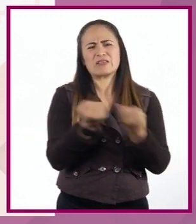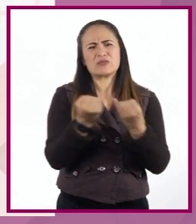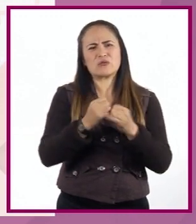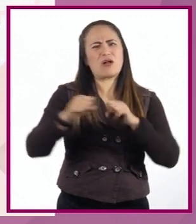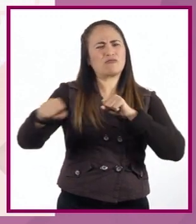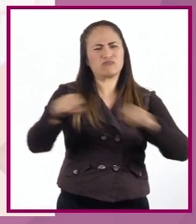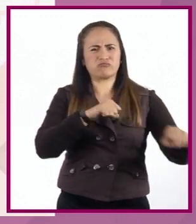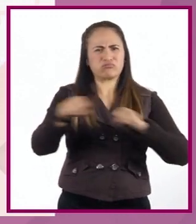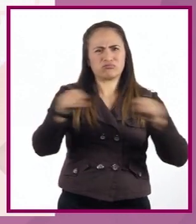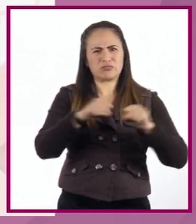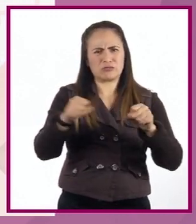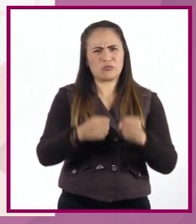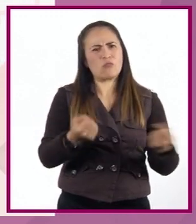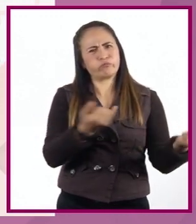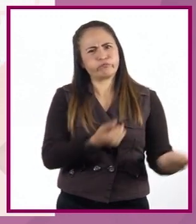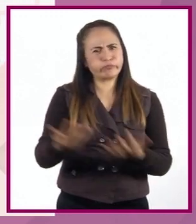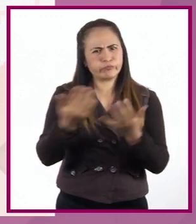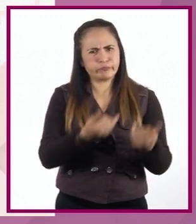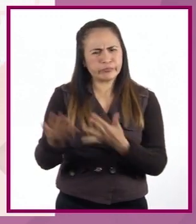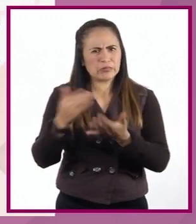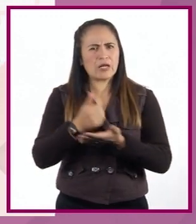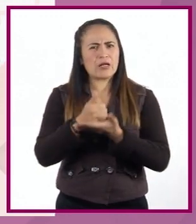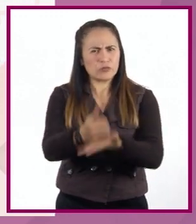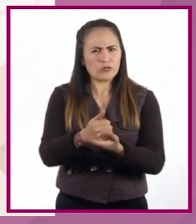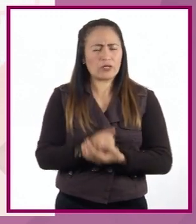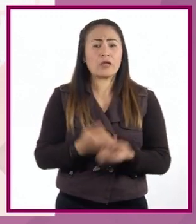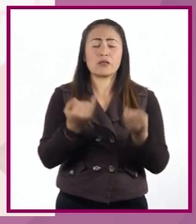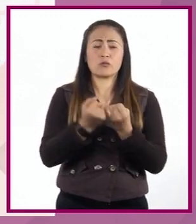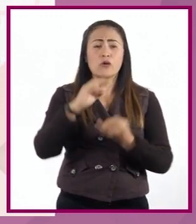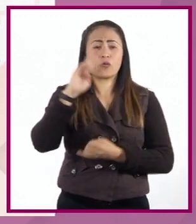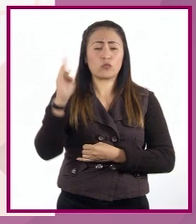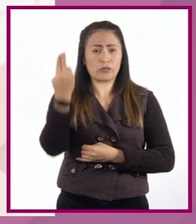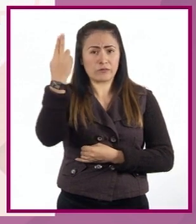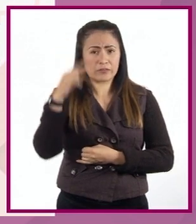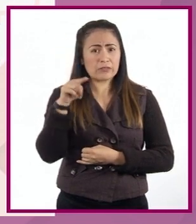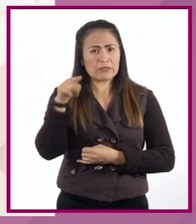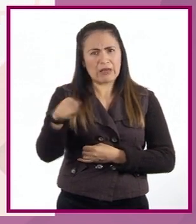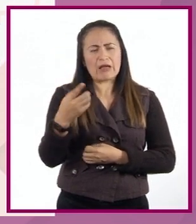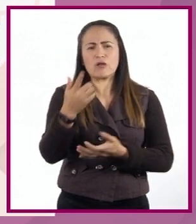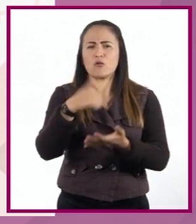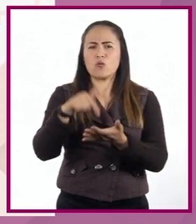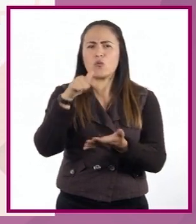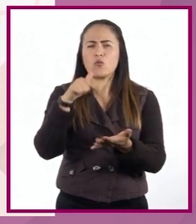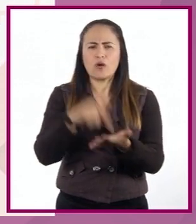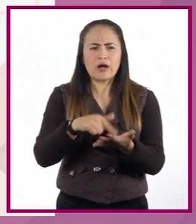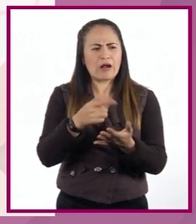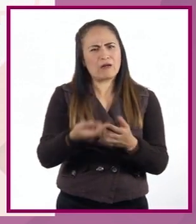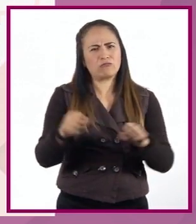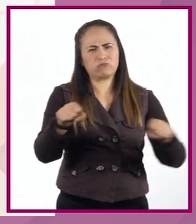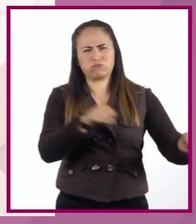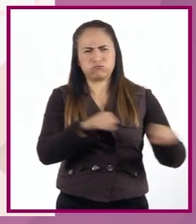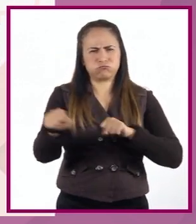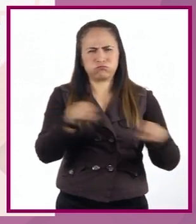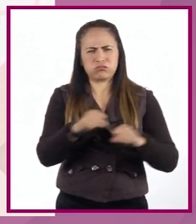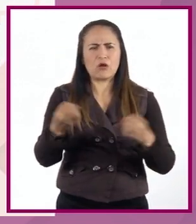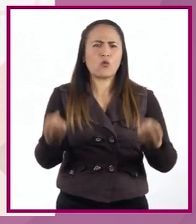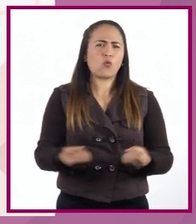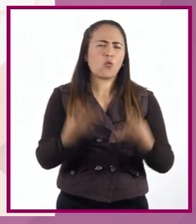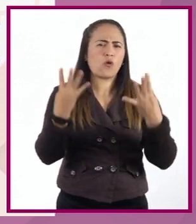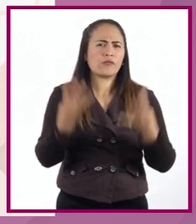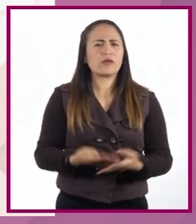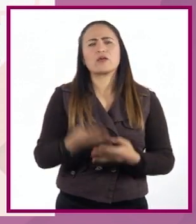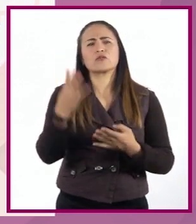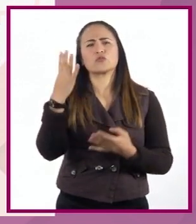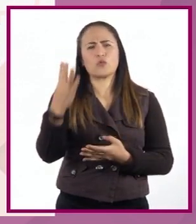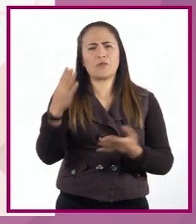sismos. Se estima que la universidad ha hecho llegar a los sitios afectados alrededor de 900 toneladas de